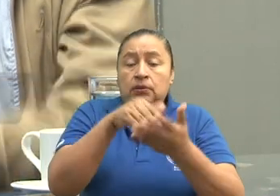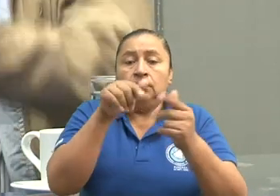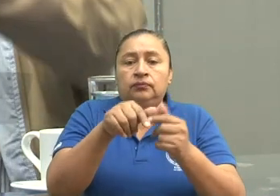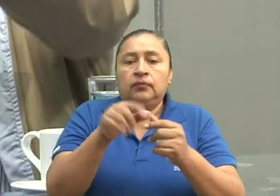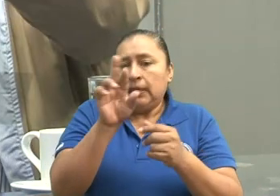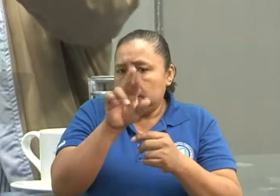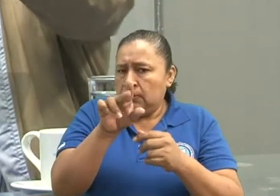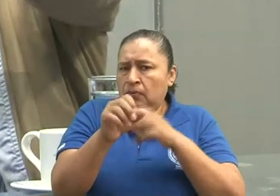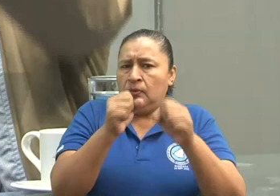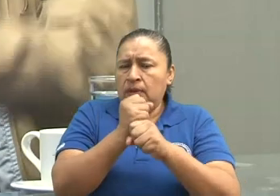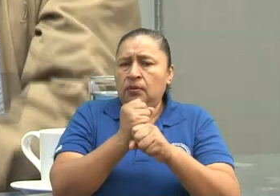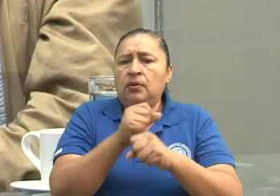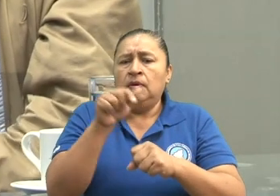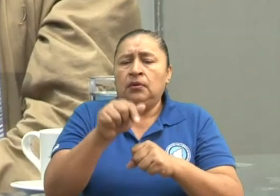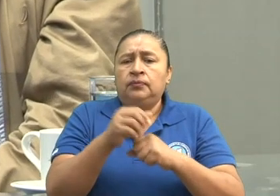mismo año